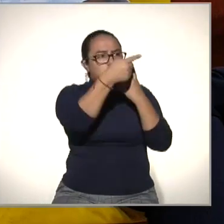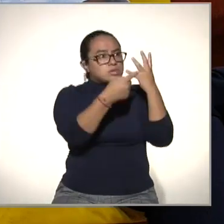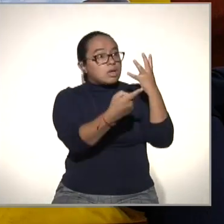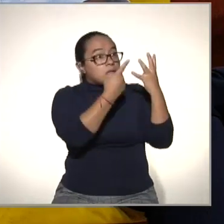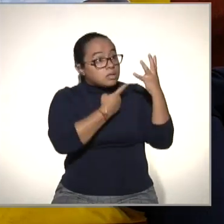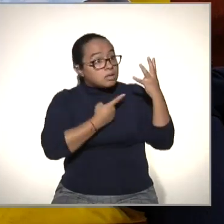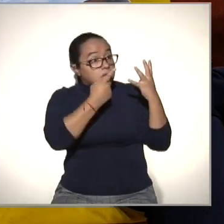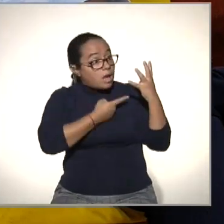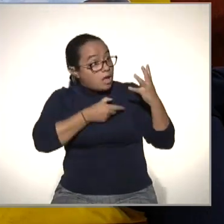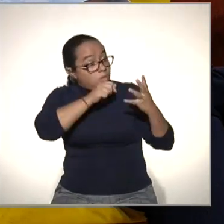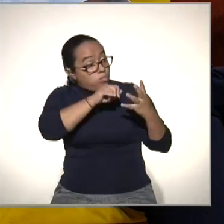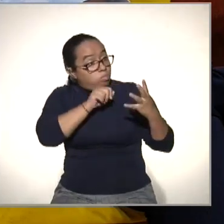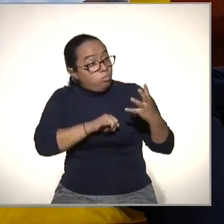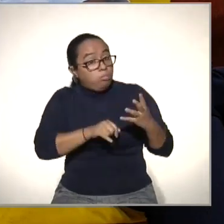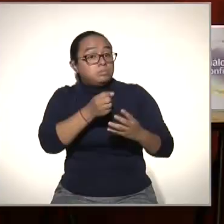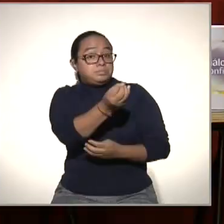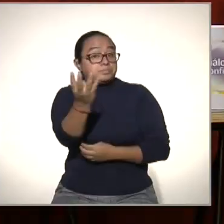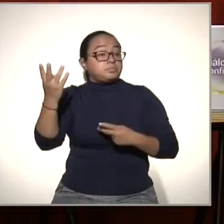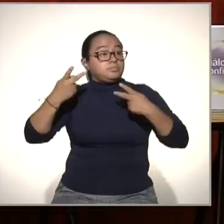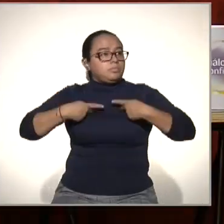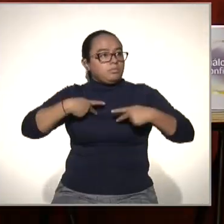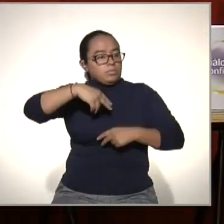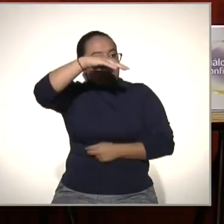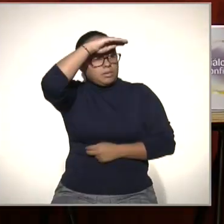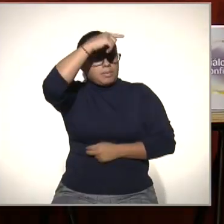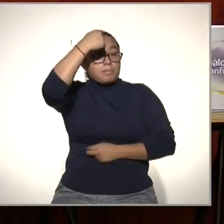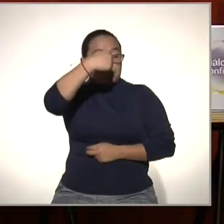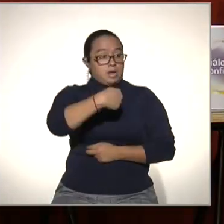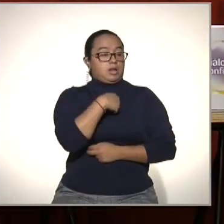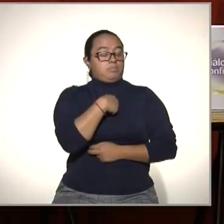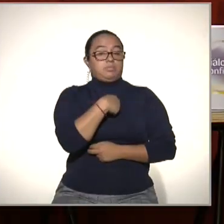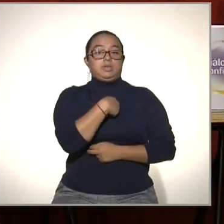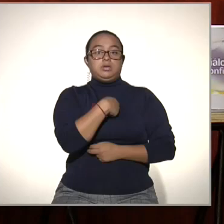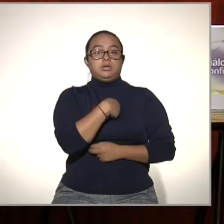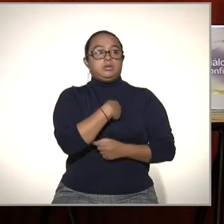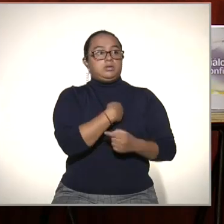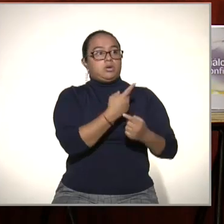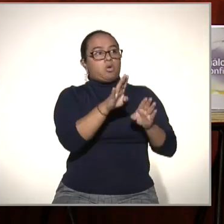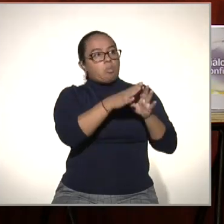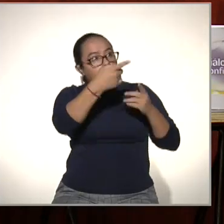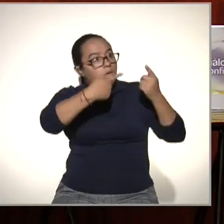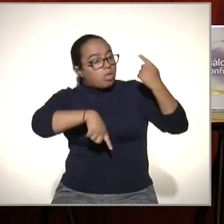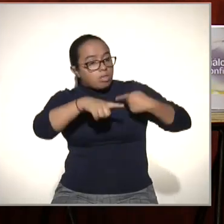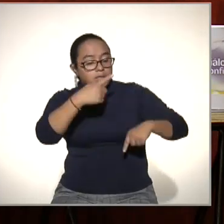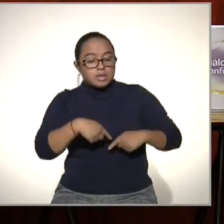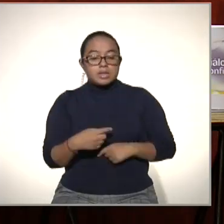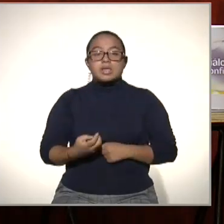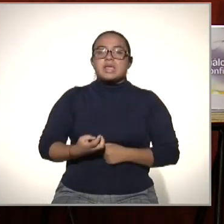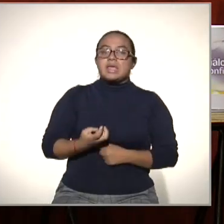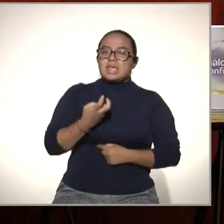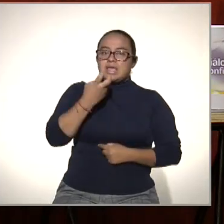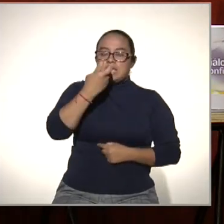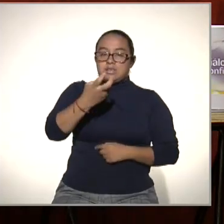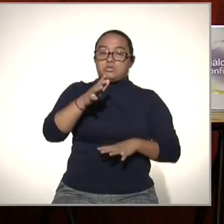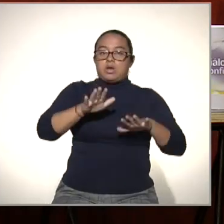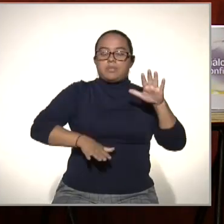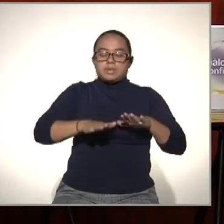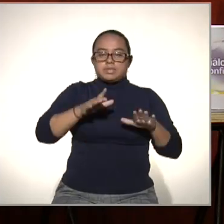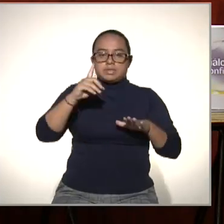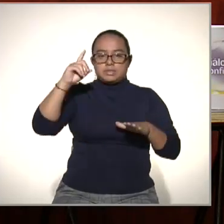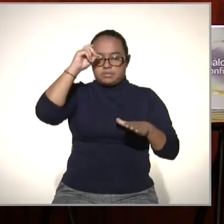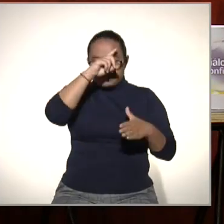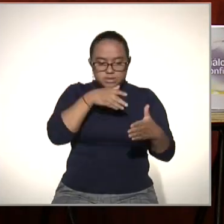debes ser por lo que esperan los otros de ti y que realmente eso es como la primer barrera que se